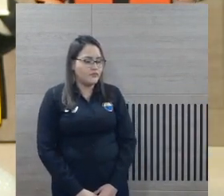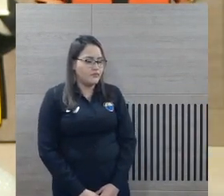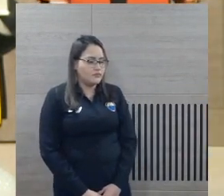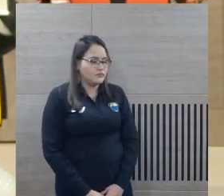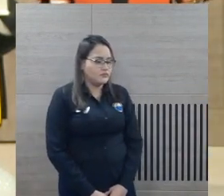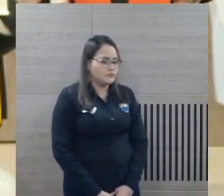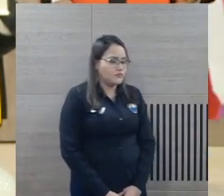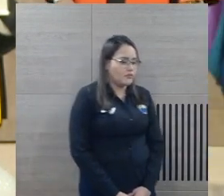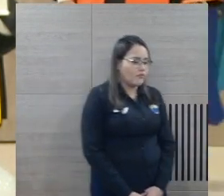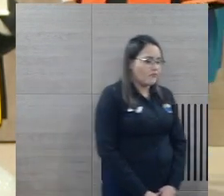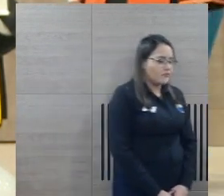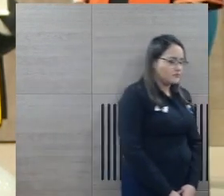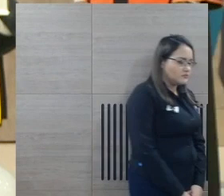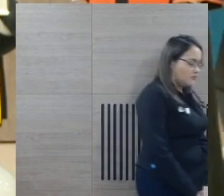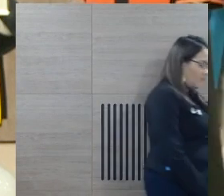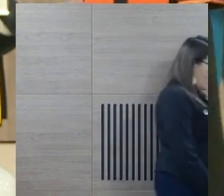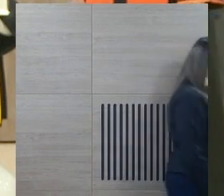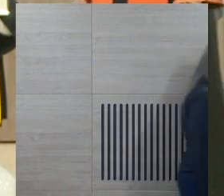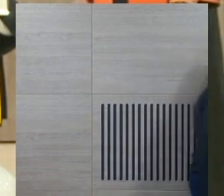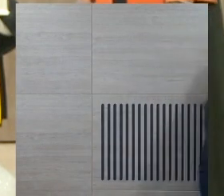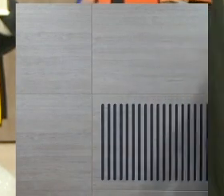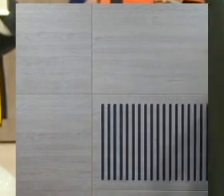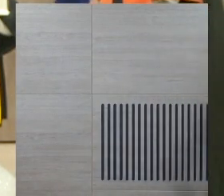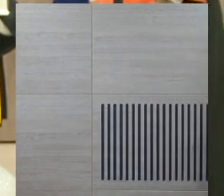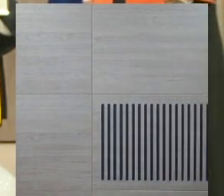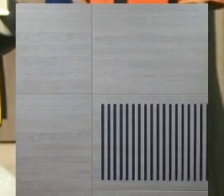Licenciado en preescolar.